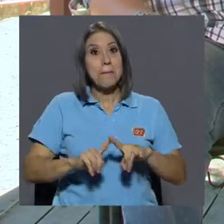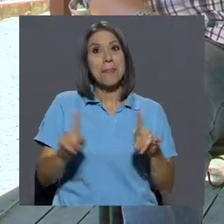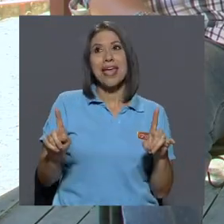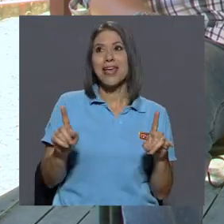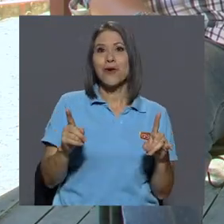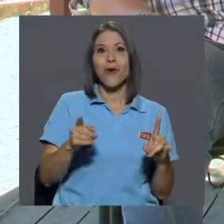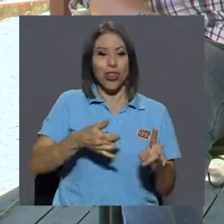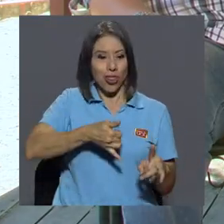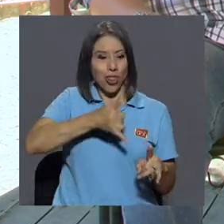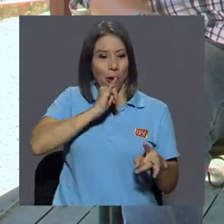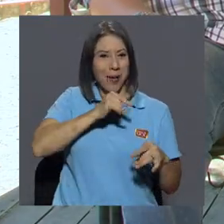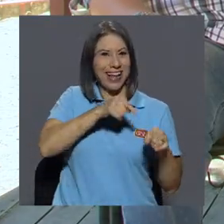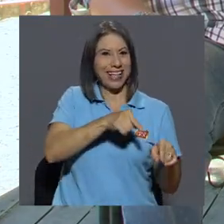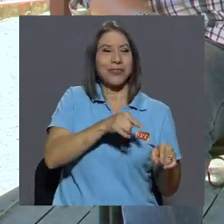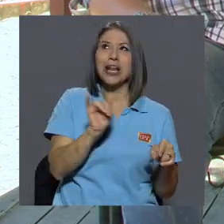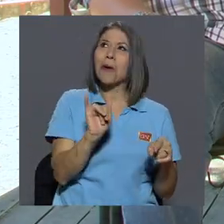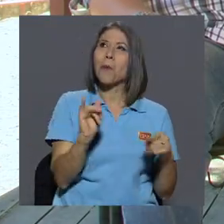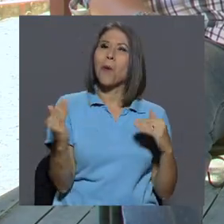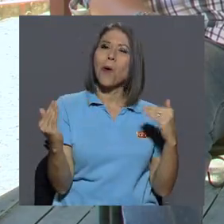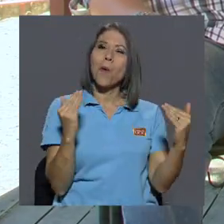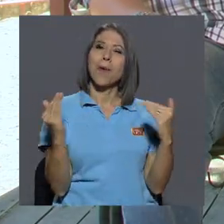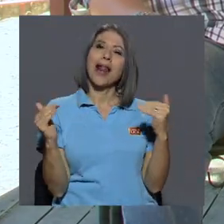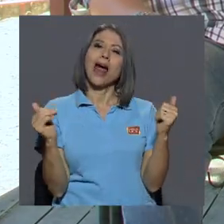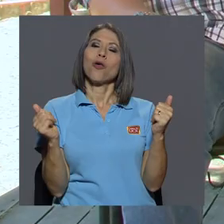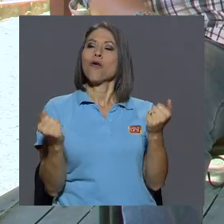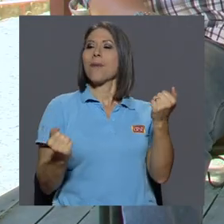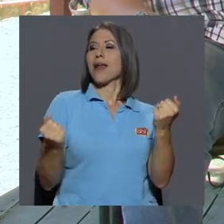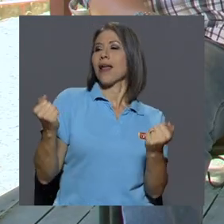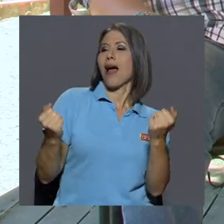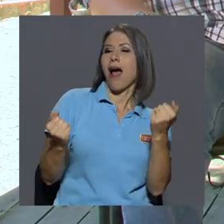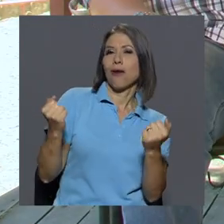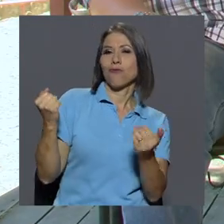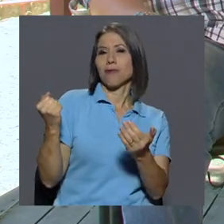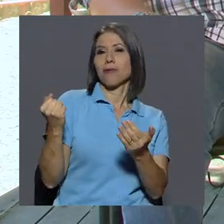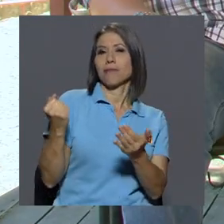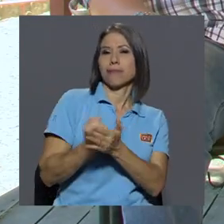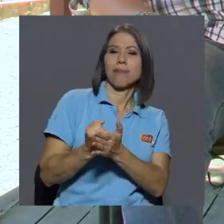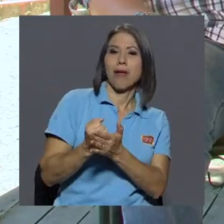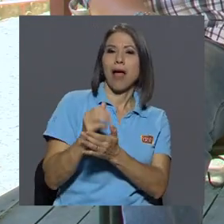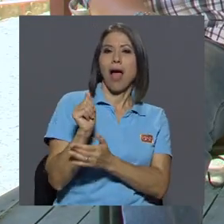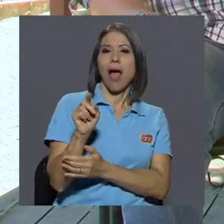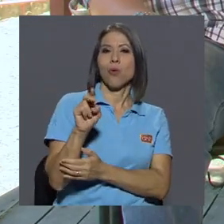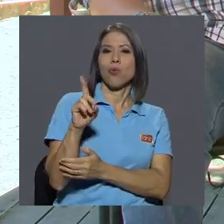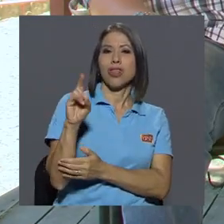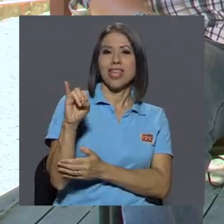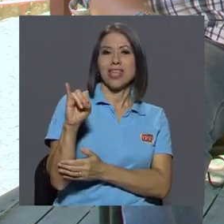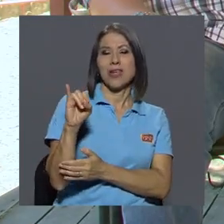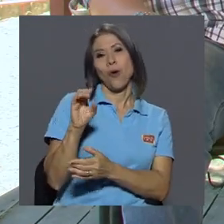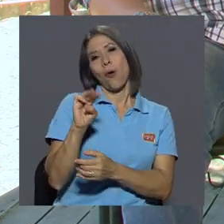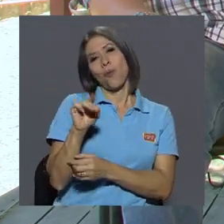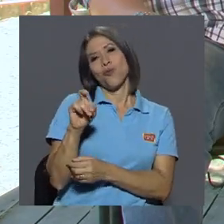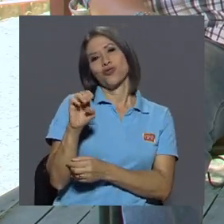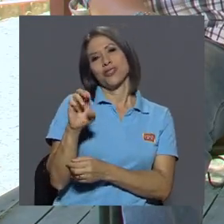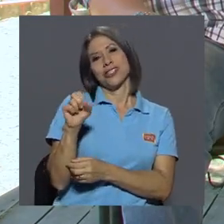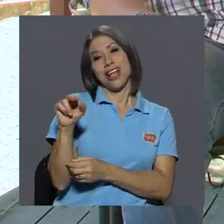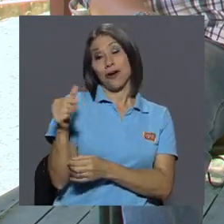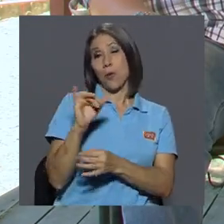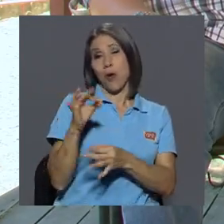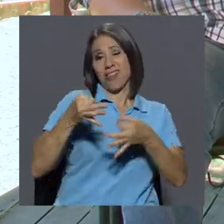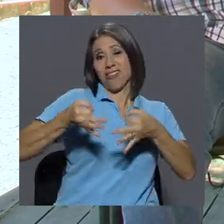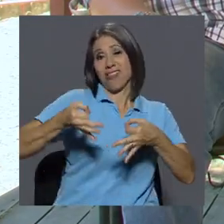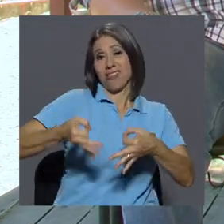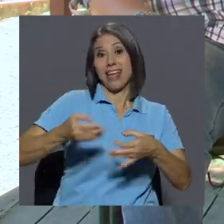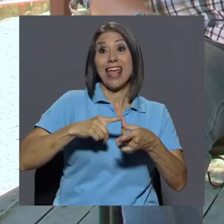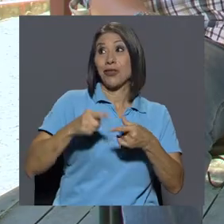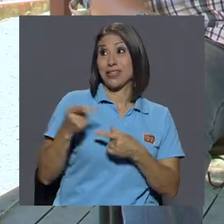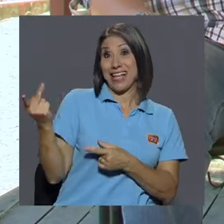andar en un Mustang, ¿verdad? Un Audi. Entonces nos fuimos a tomar un highball pegado